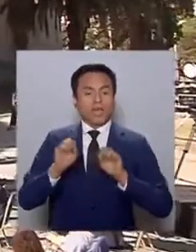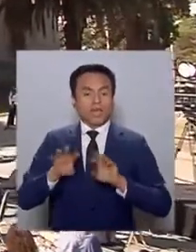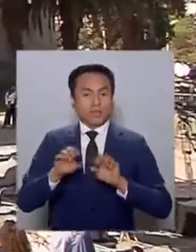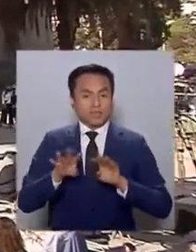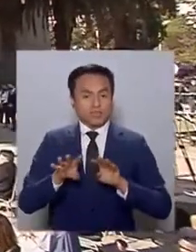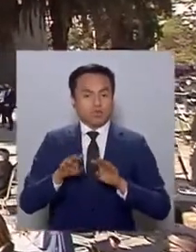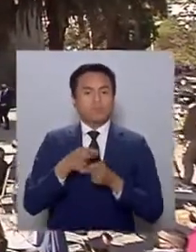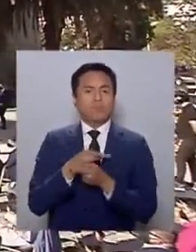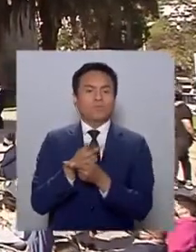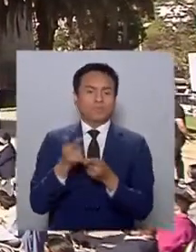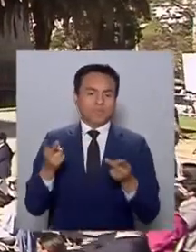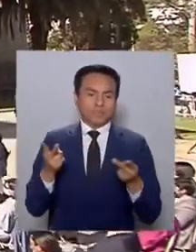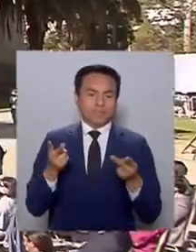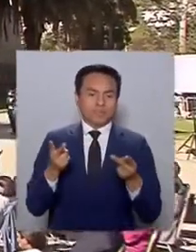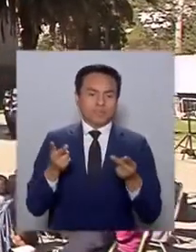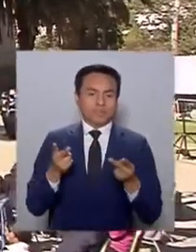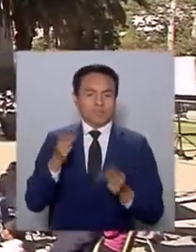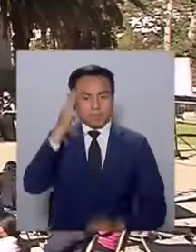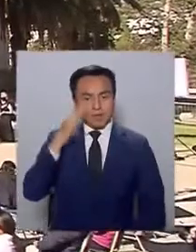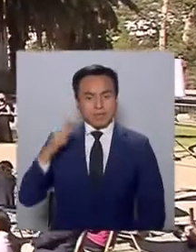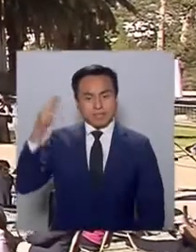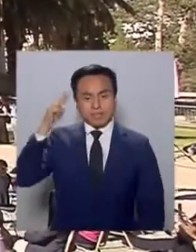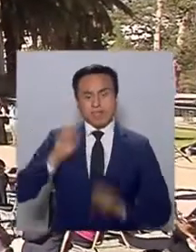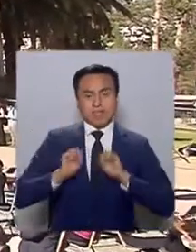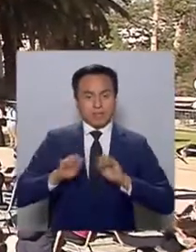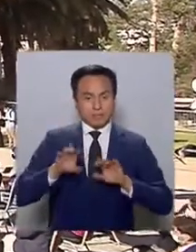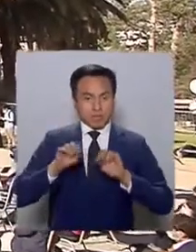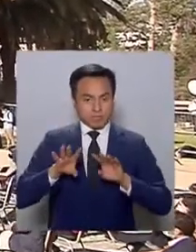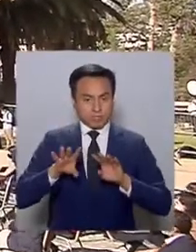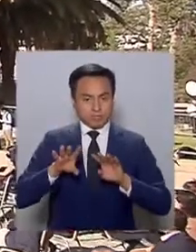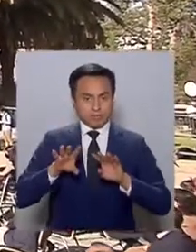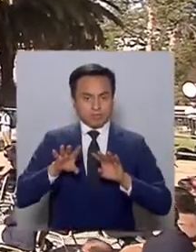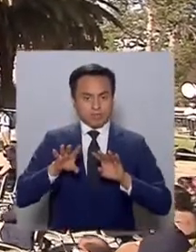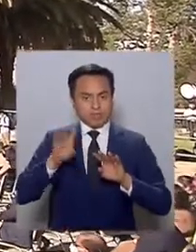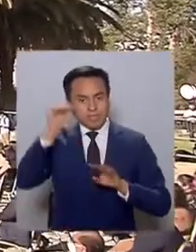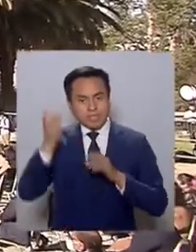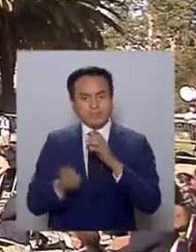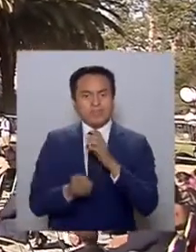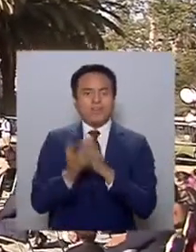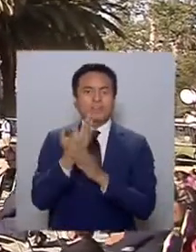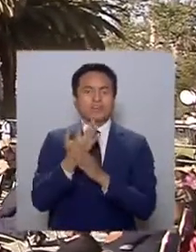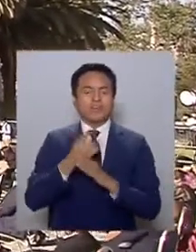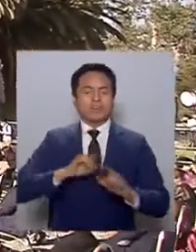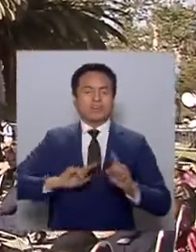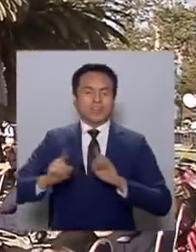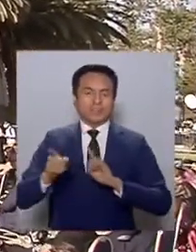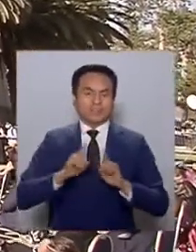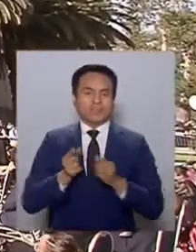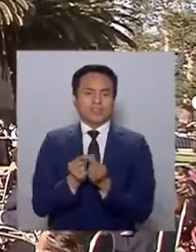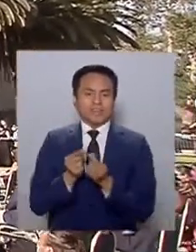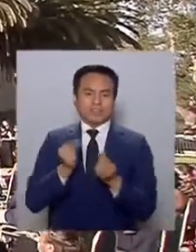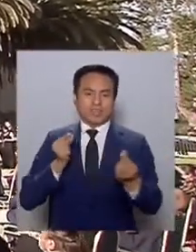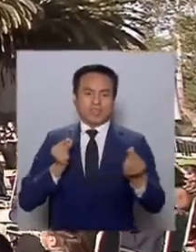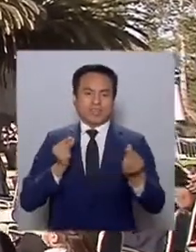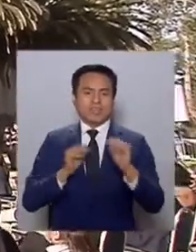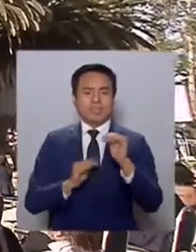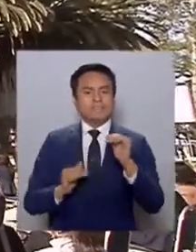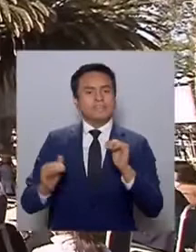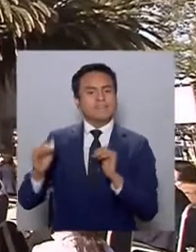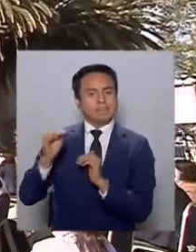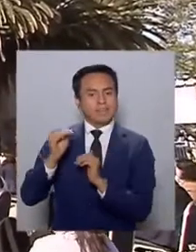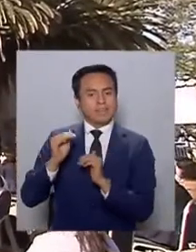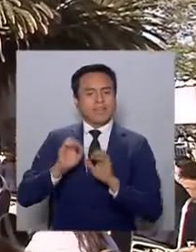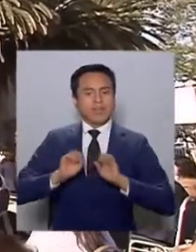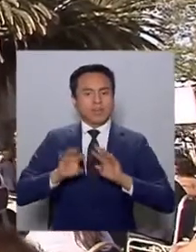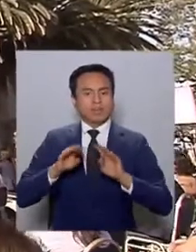educación pública. Magíster en Educación en Innovación. Fue coordinador nacional del nivel